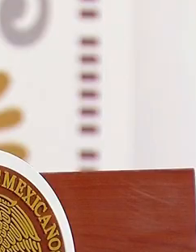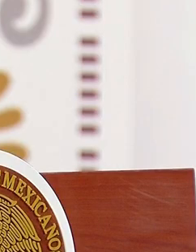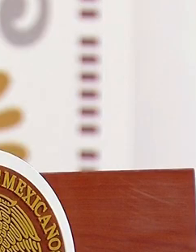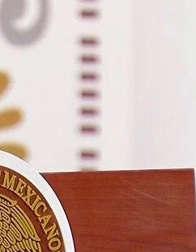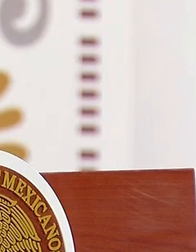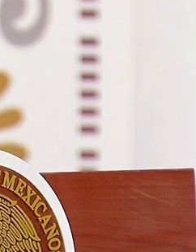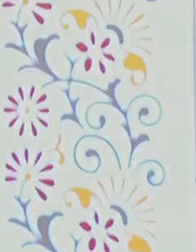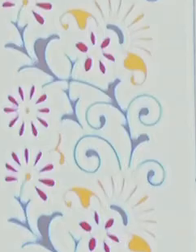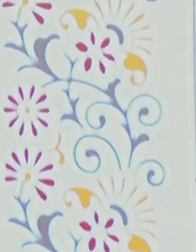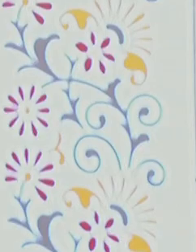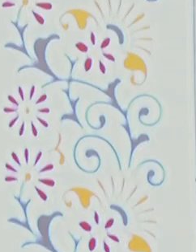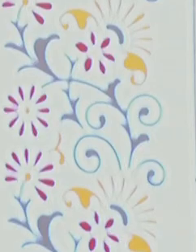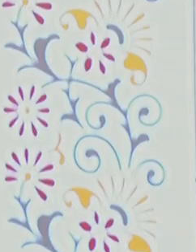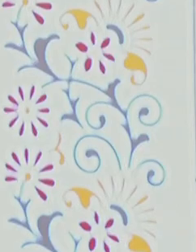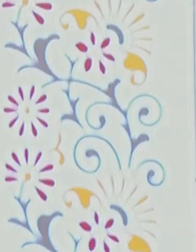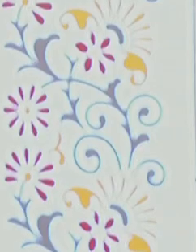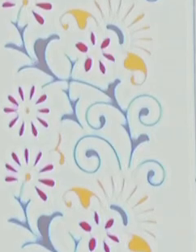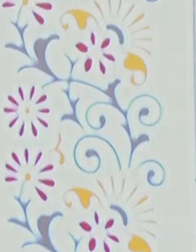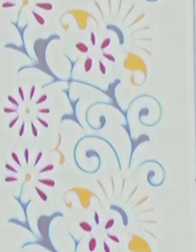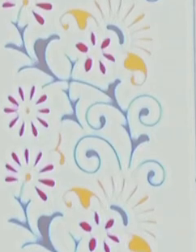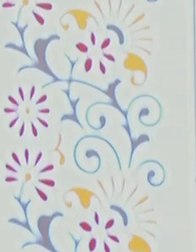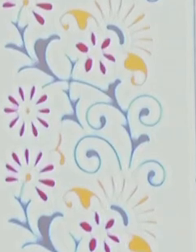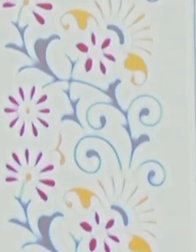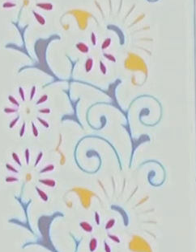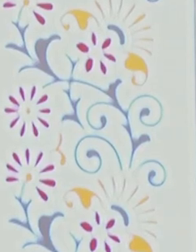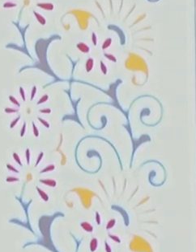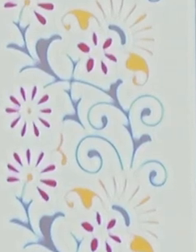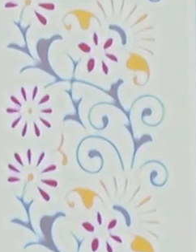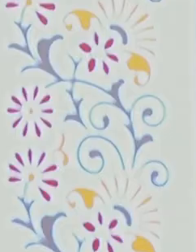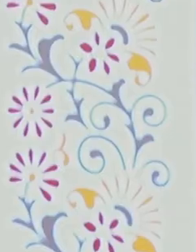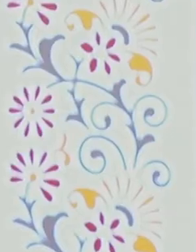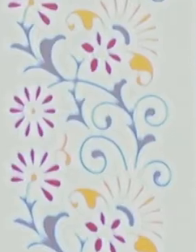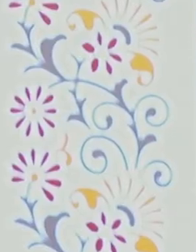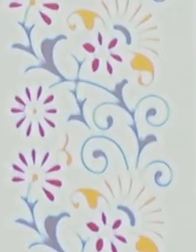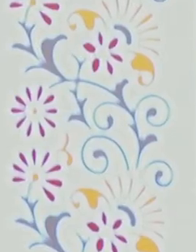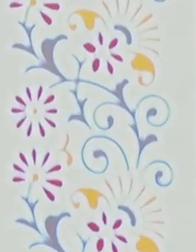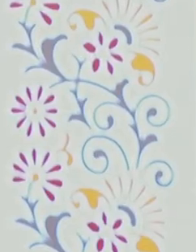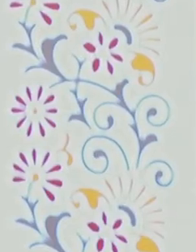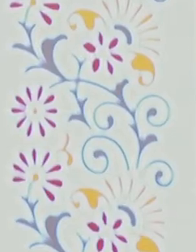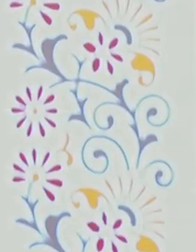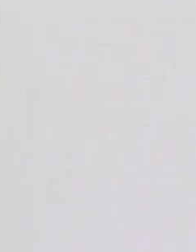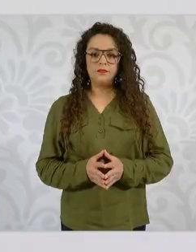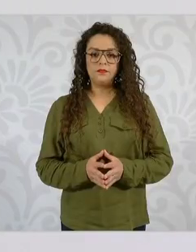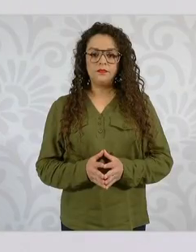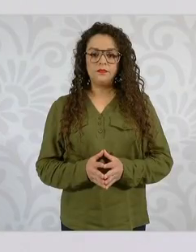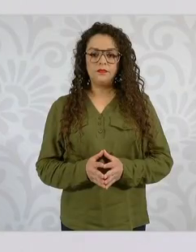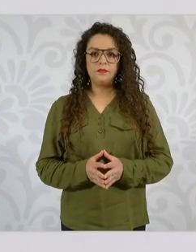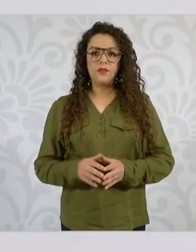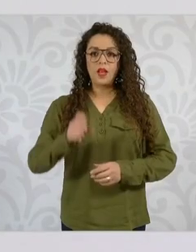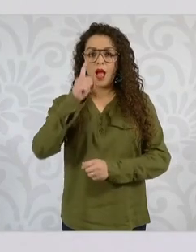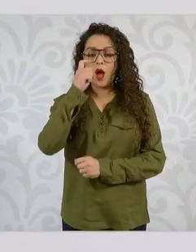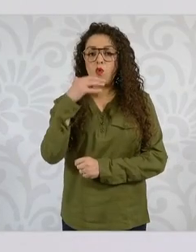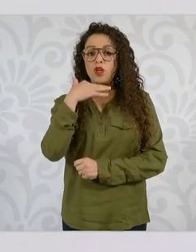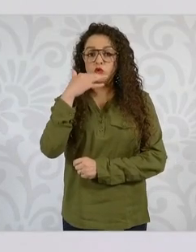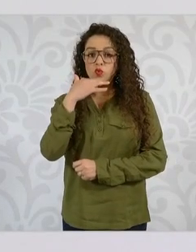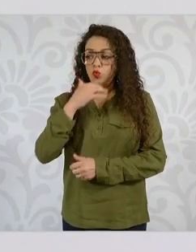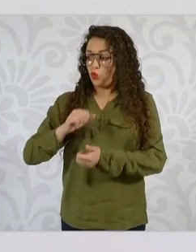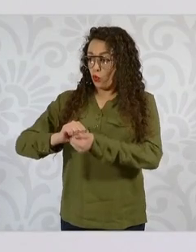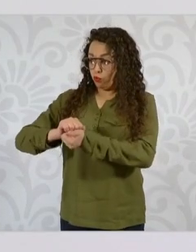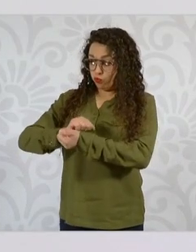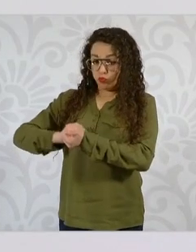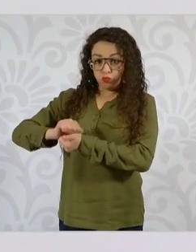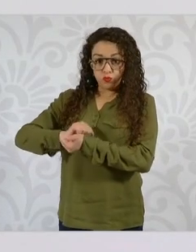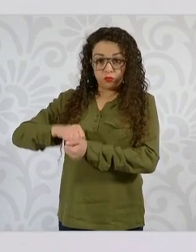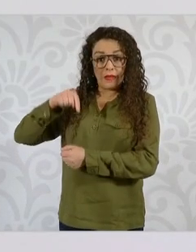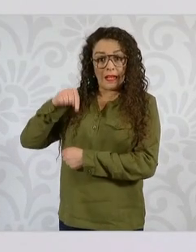los lodos de las plantas de tratamiento de agua para producción de electricidad entonces justicia a